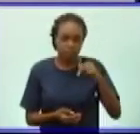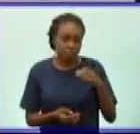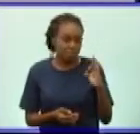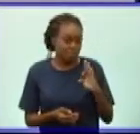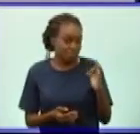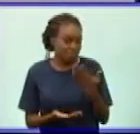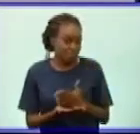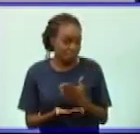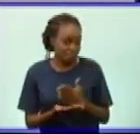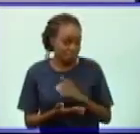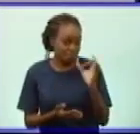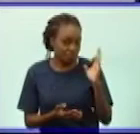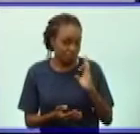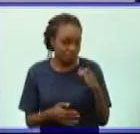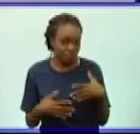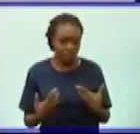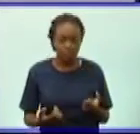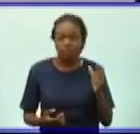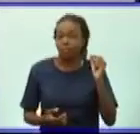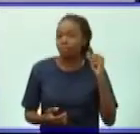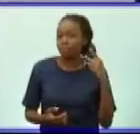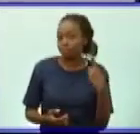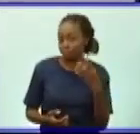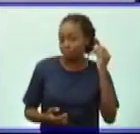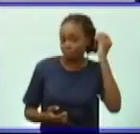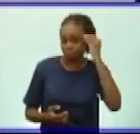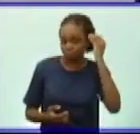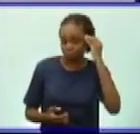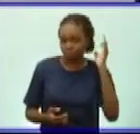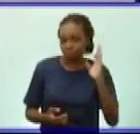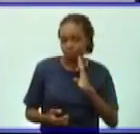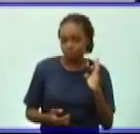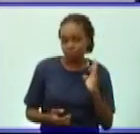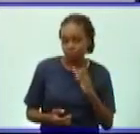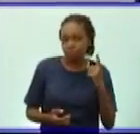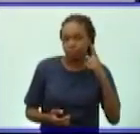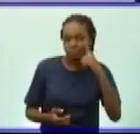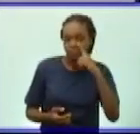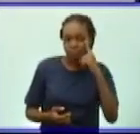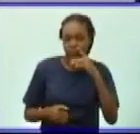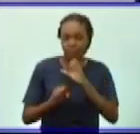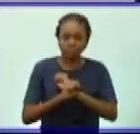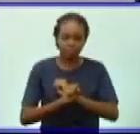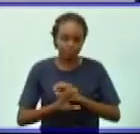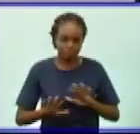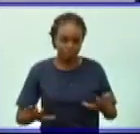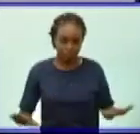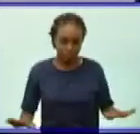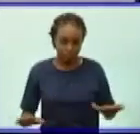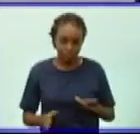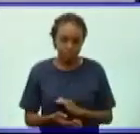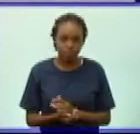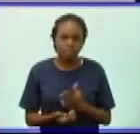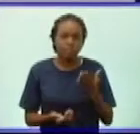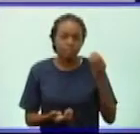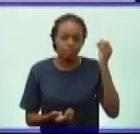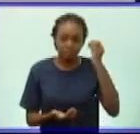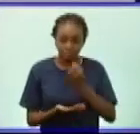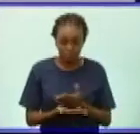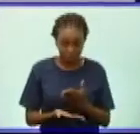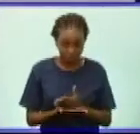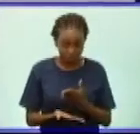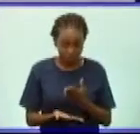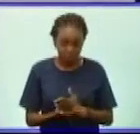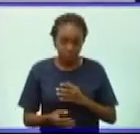Bueno, primero tenemos que saber que la física es una ciencia natural que estudia los sistemas y